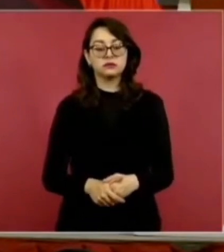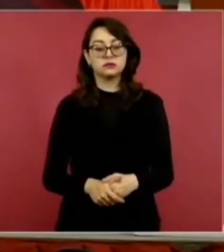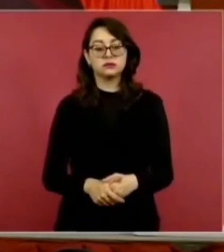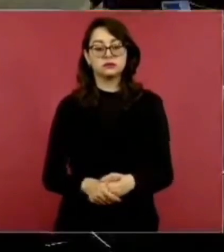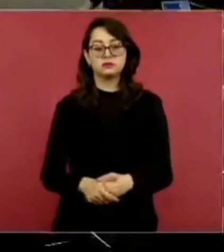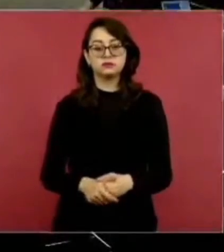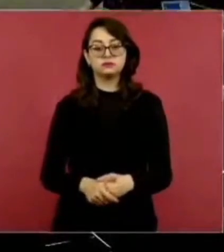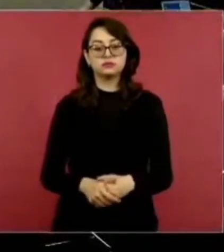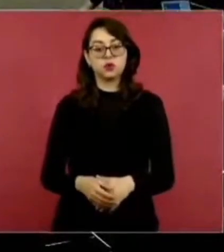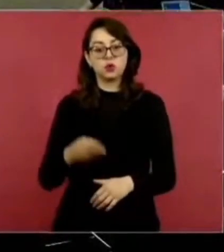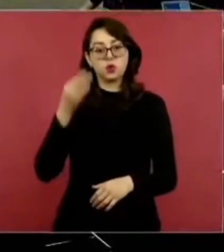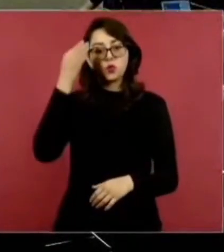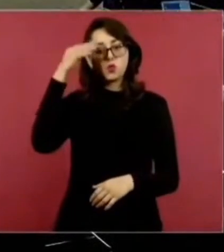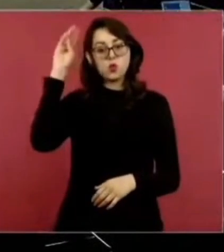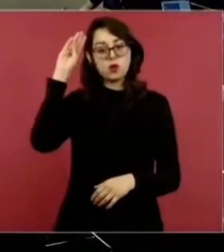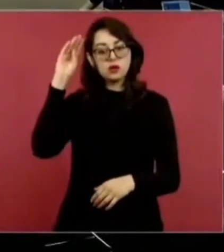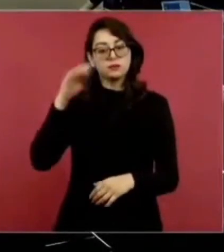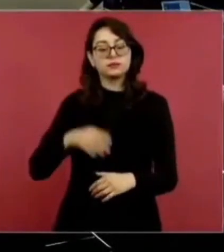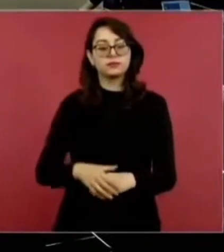Cuba,